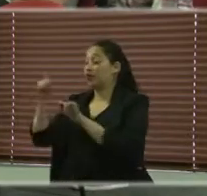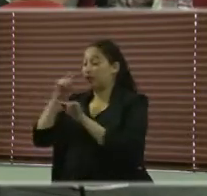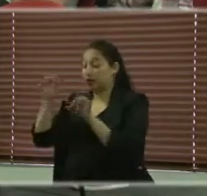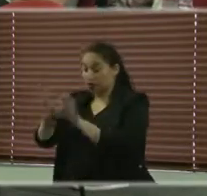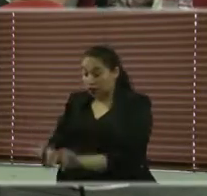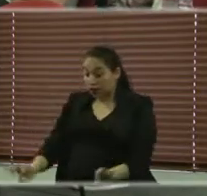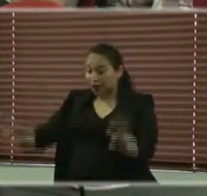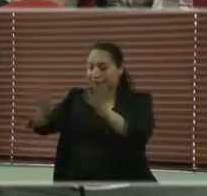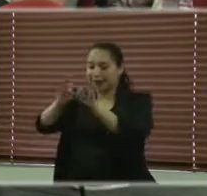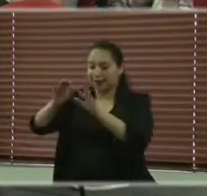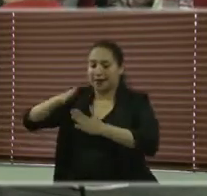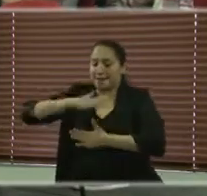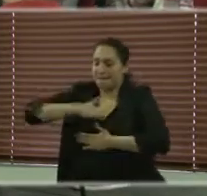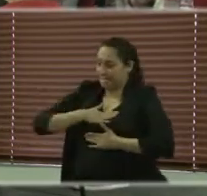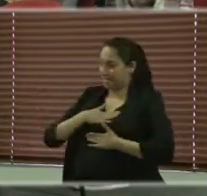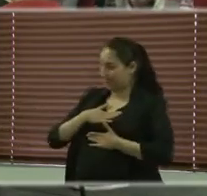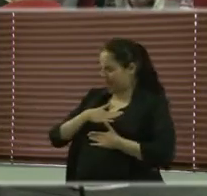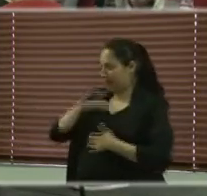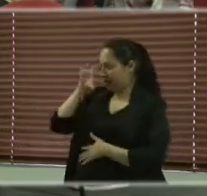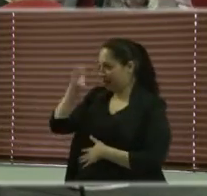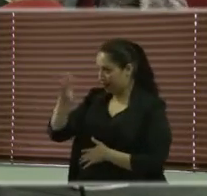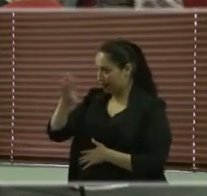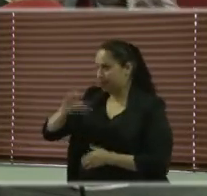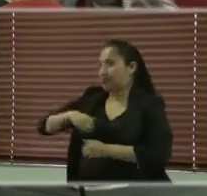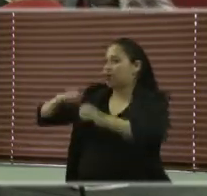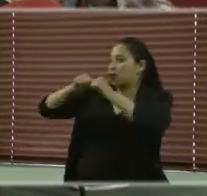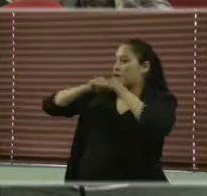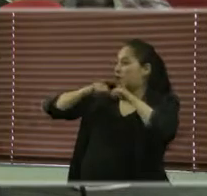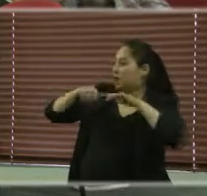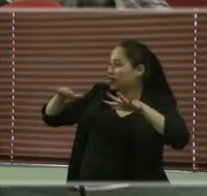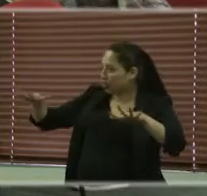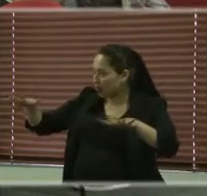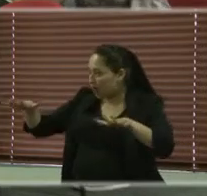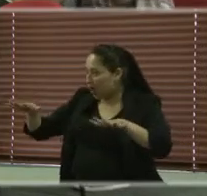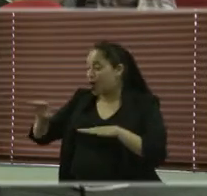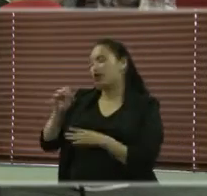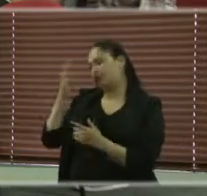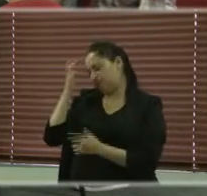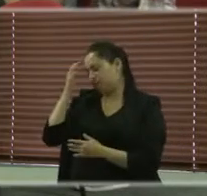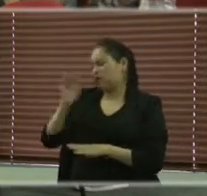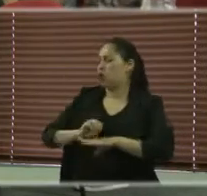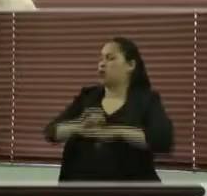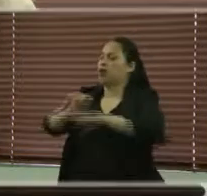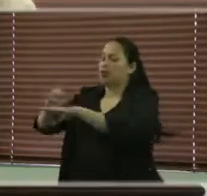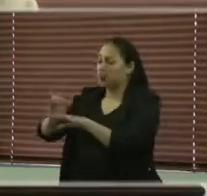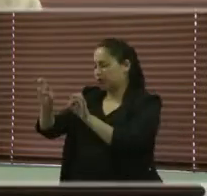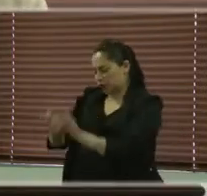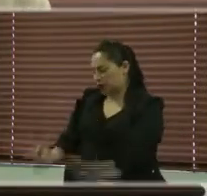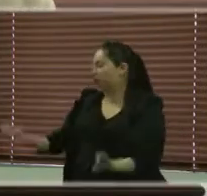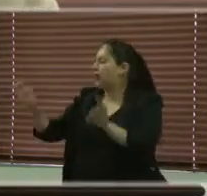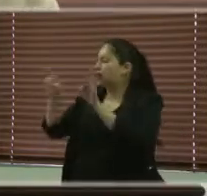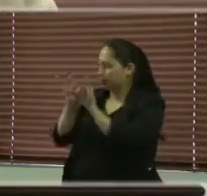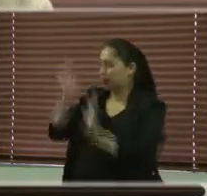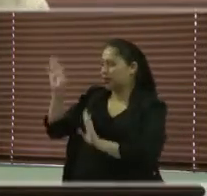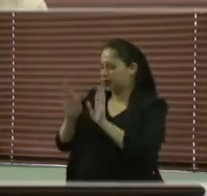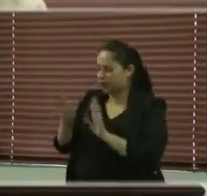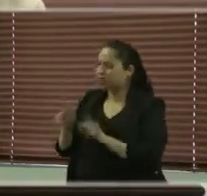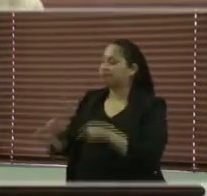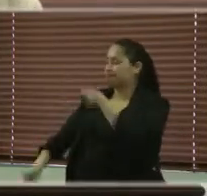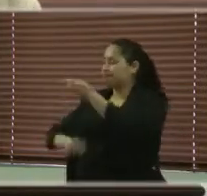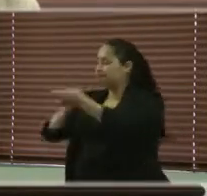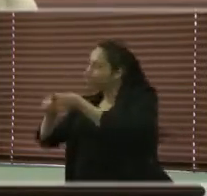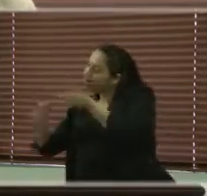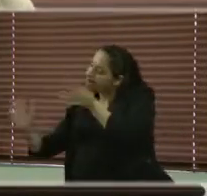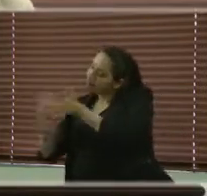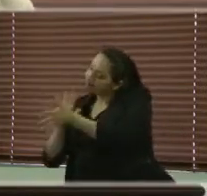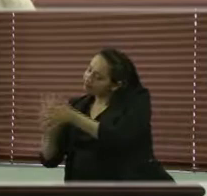de ese país Por supuesto que las organizaciones juegan un papel fundamental en todo desde los informes de